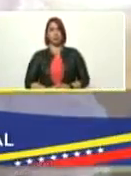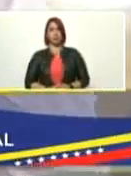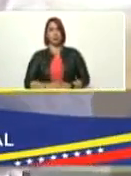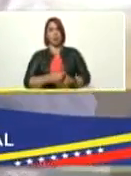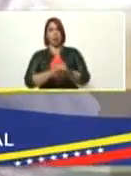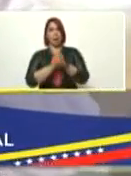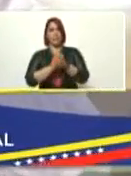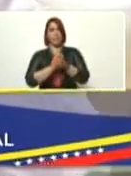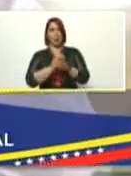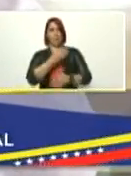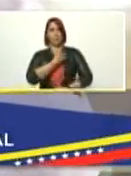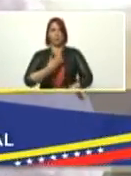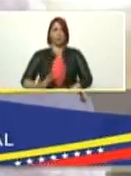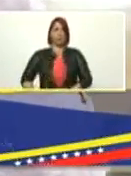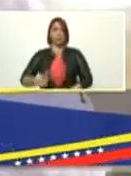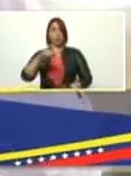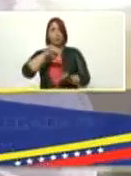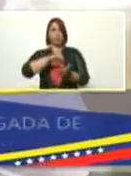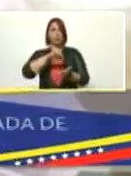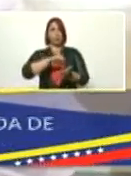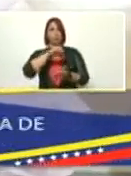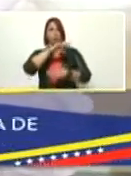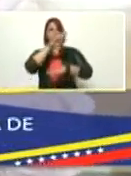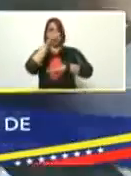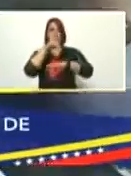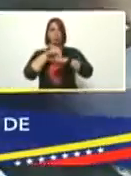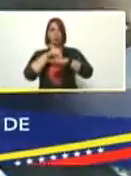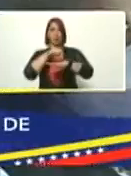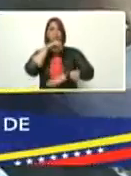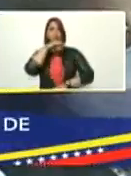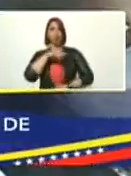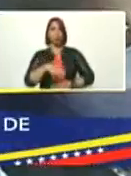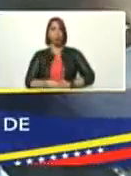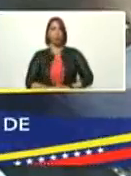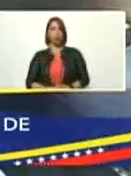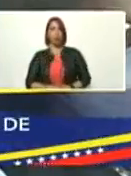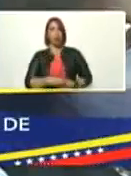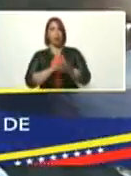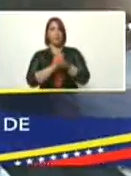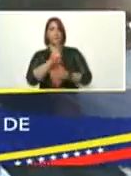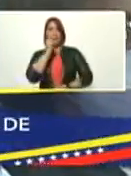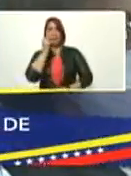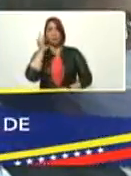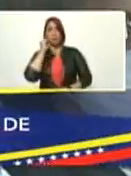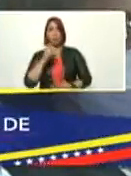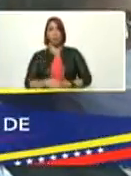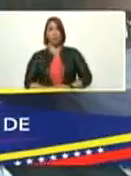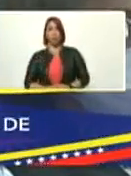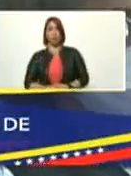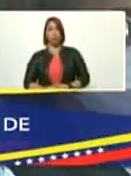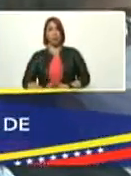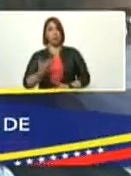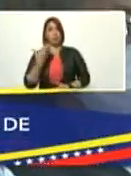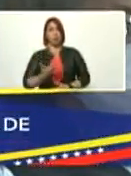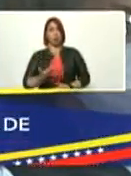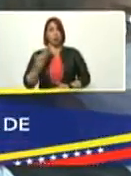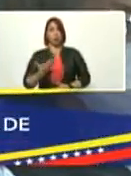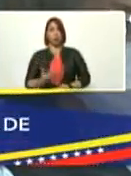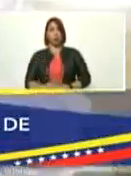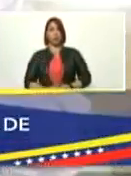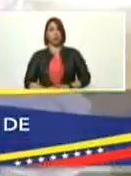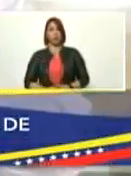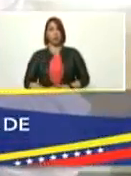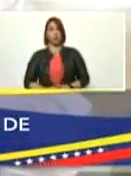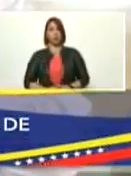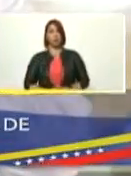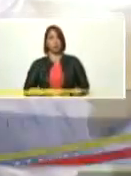compañero presidente del Centro Nacional de Historia, compañeros y compañeras, tan importante